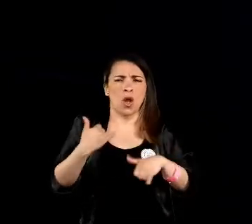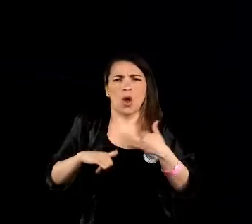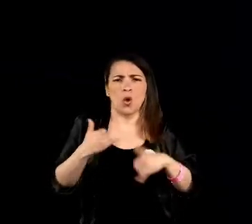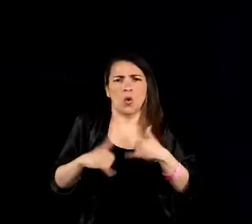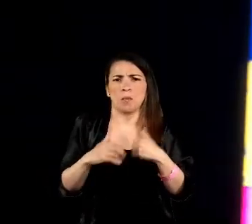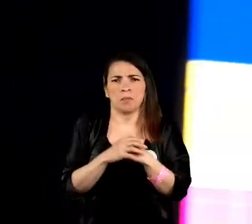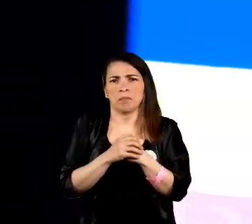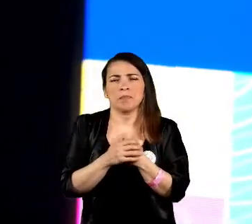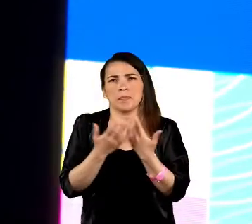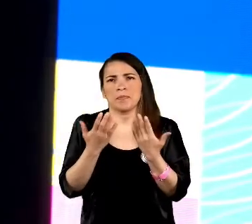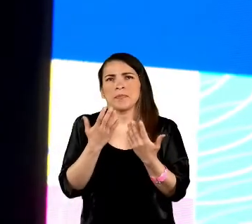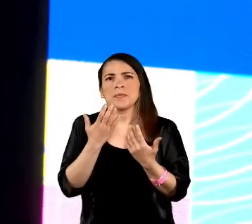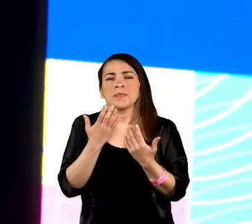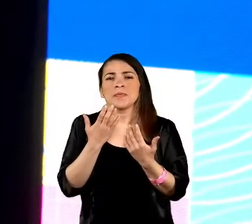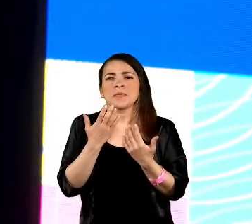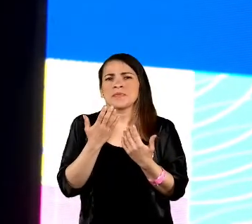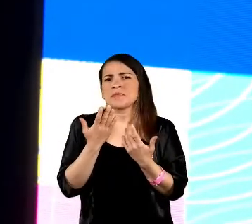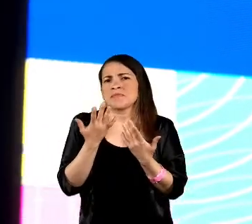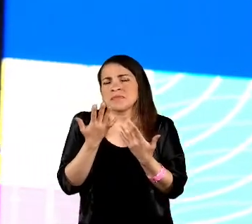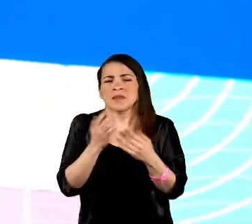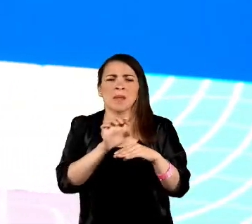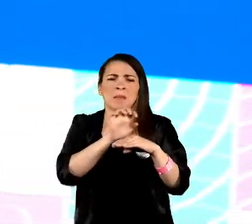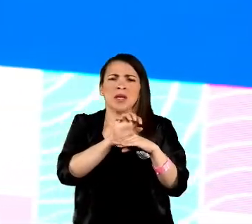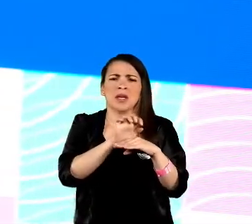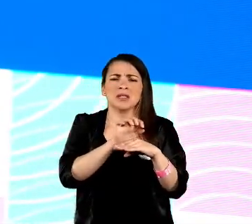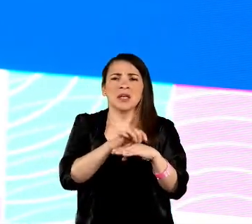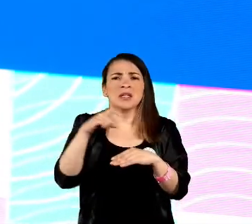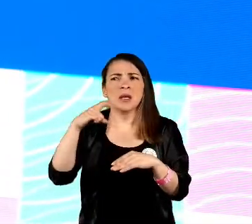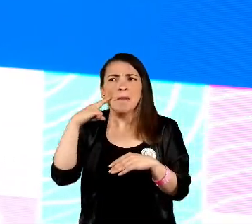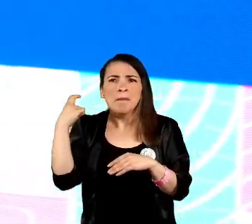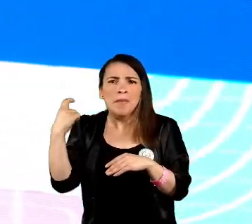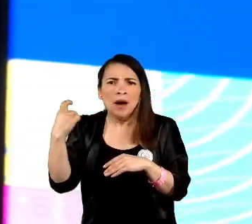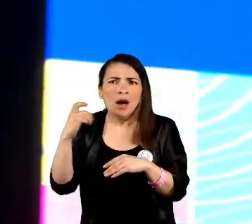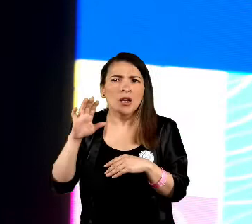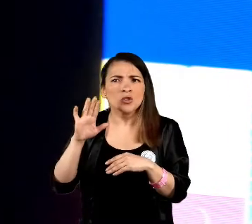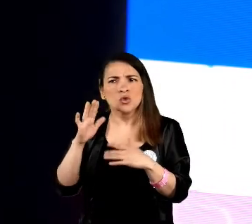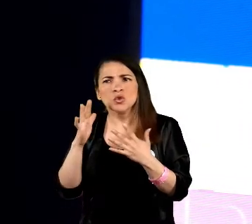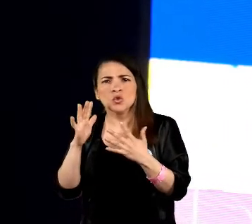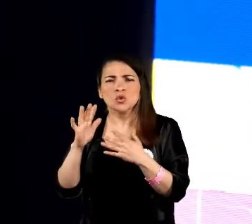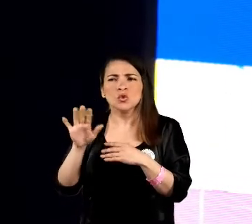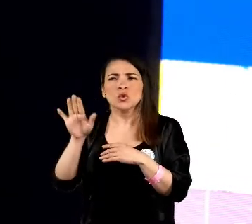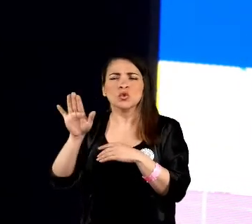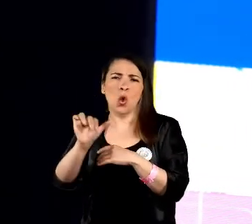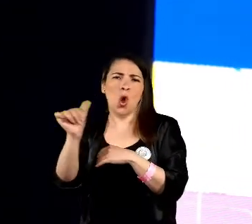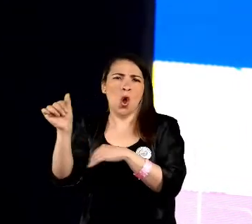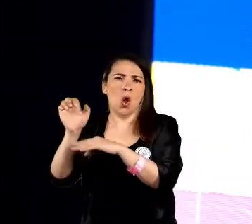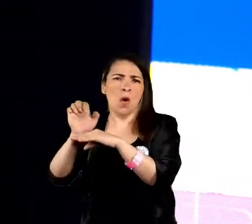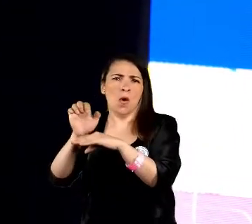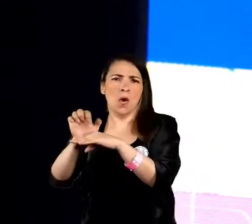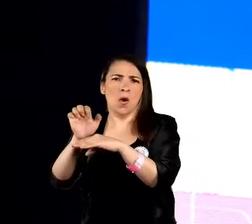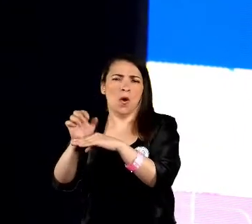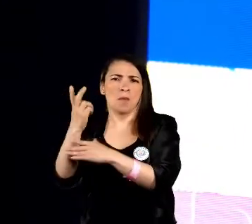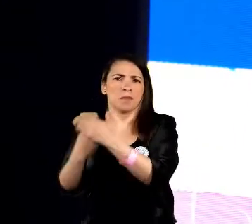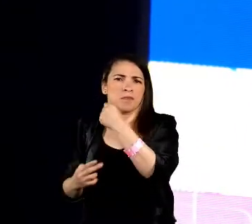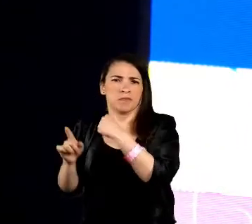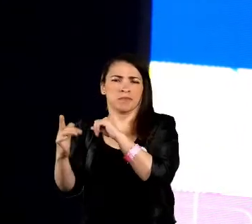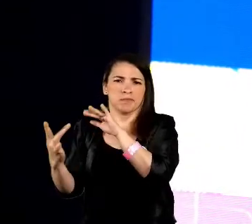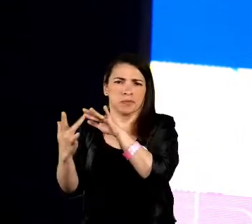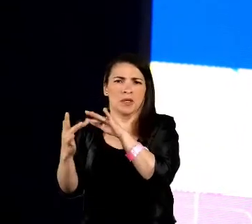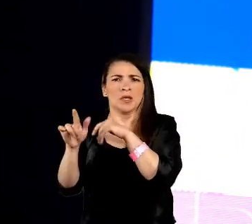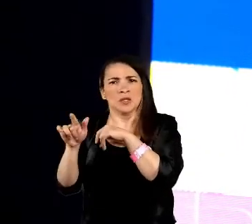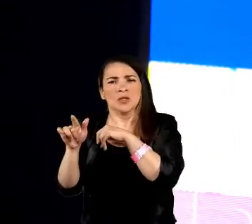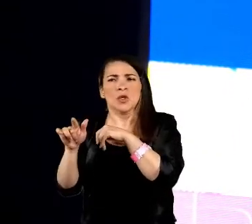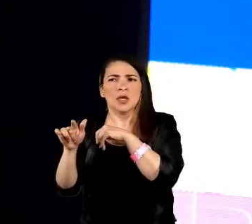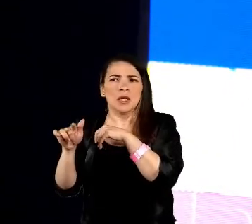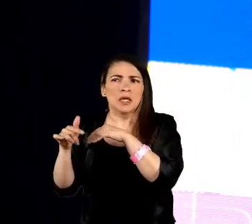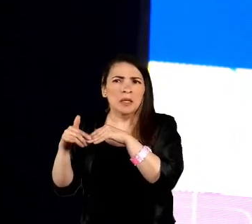no una empresa de cierto tamaño va a buscar publisher de cierto tamaño y cuando se inicia y después puede ir escalando nuevos padres